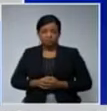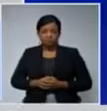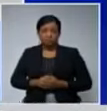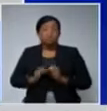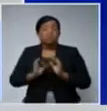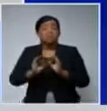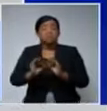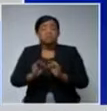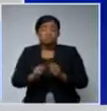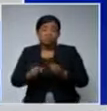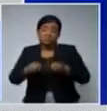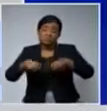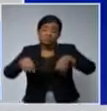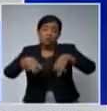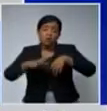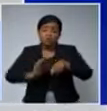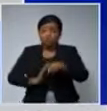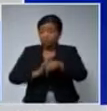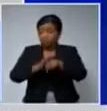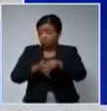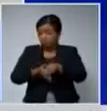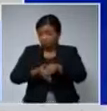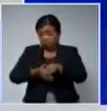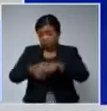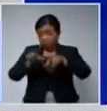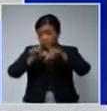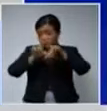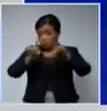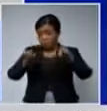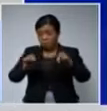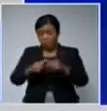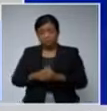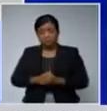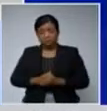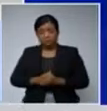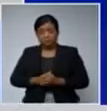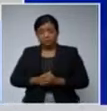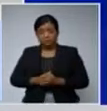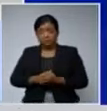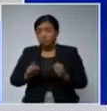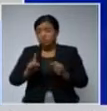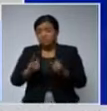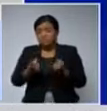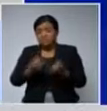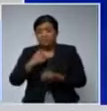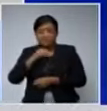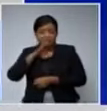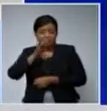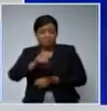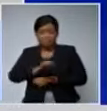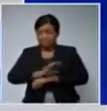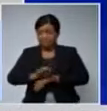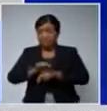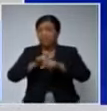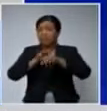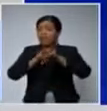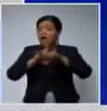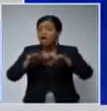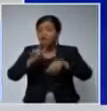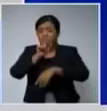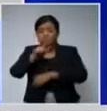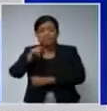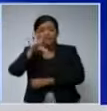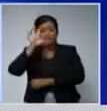situación epidemiológica de Cuba. No tengo que decirte que creo que queda clara la complejidad